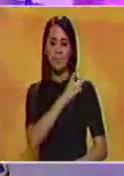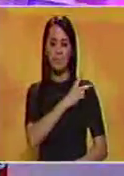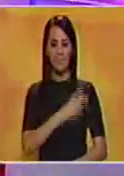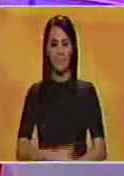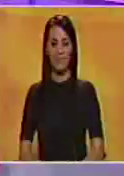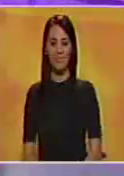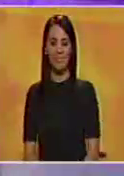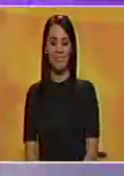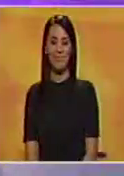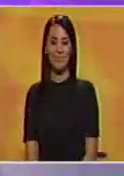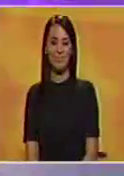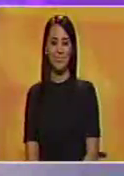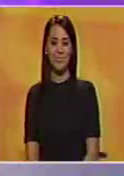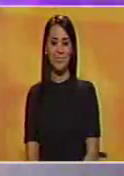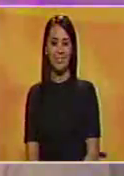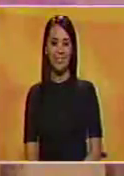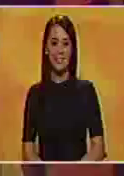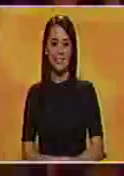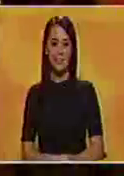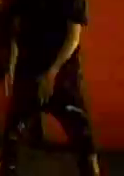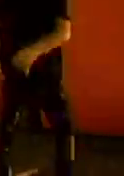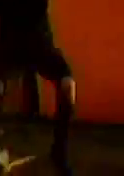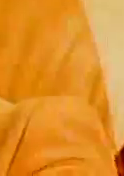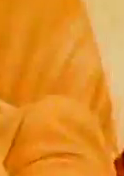Estrenos y Estrellas por su noticiero Venevisión.